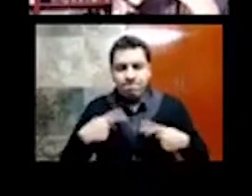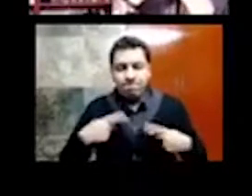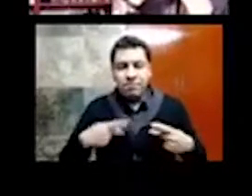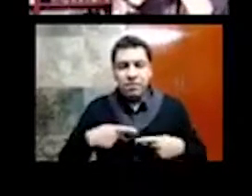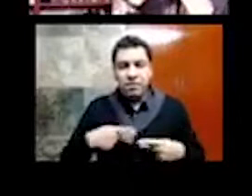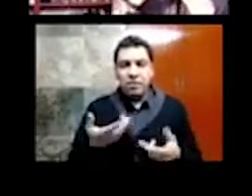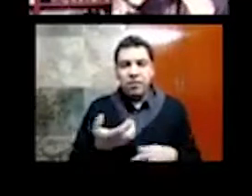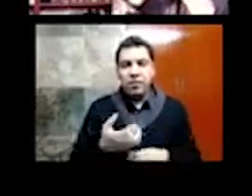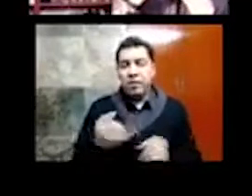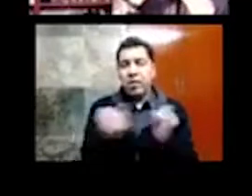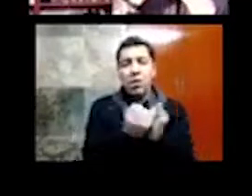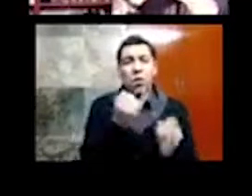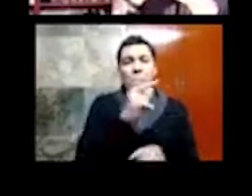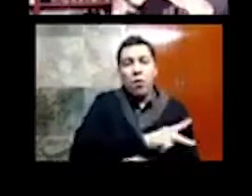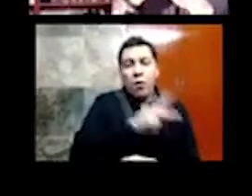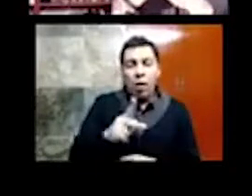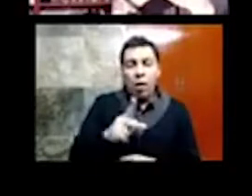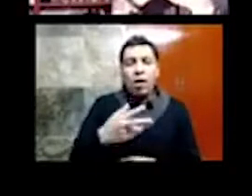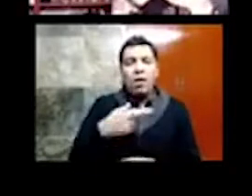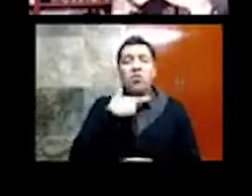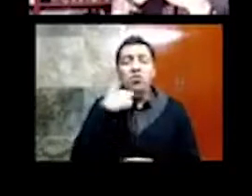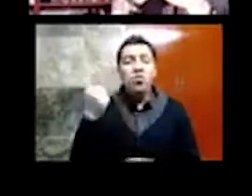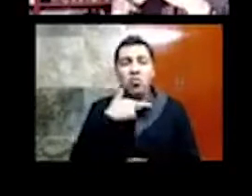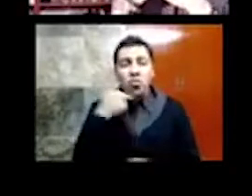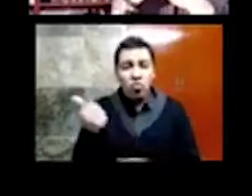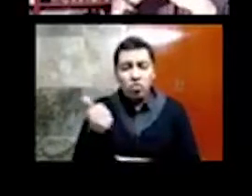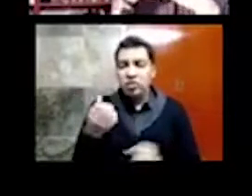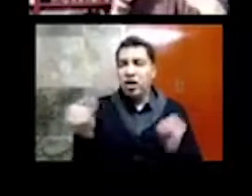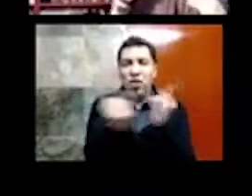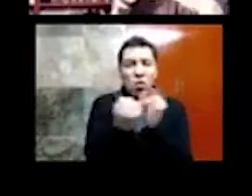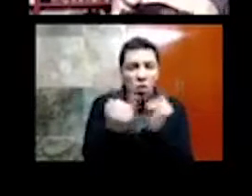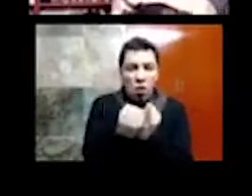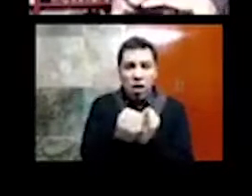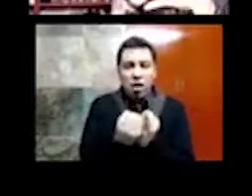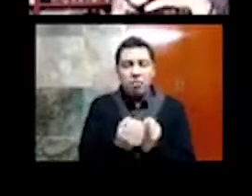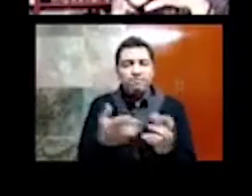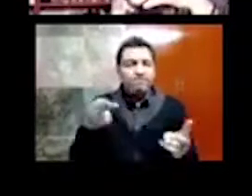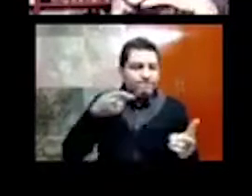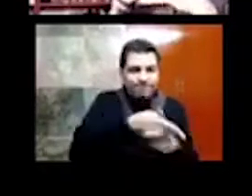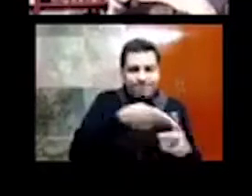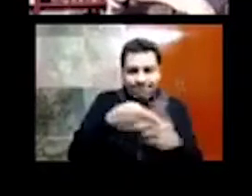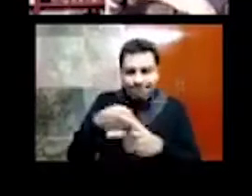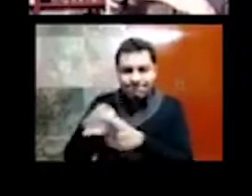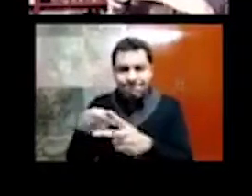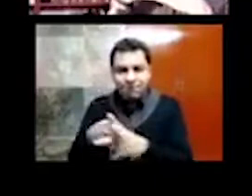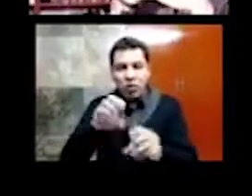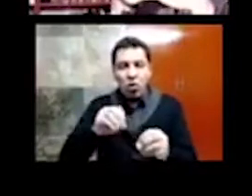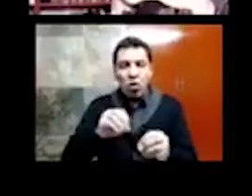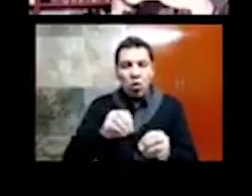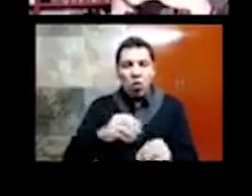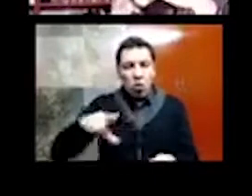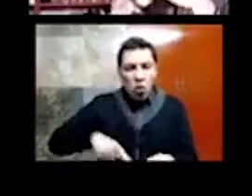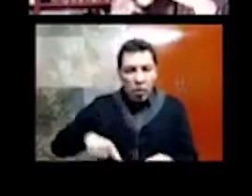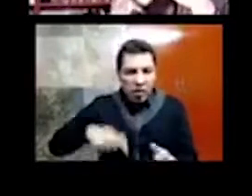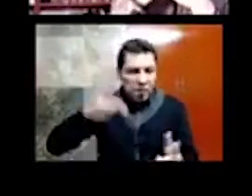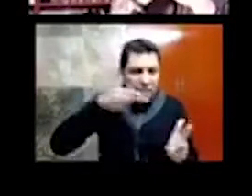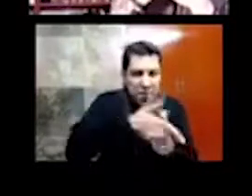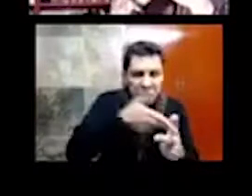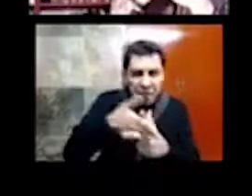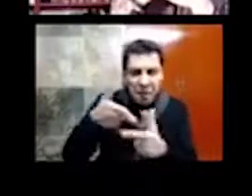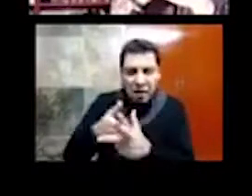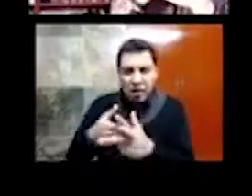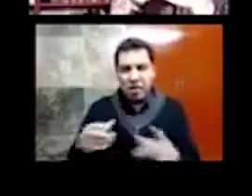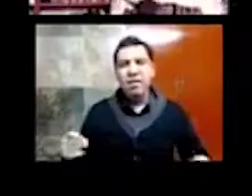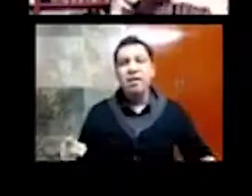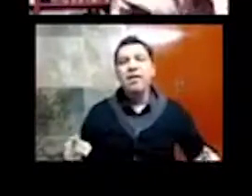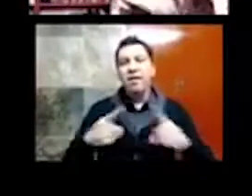Rusia sigue su ejemplo, donde el gobierno puede acusar de extremismo a todo aquel que no concuerde con la ideología del gobierno. Influenciada por la Iglesia Ortodoxa